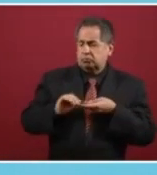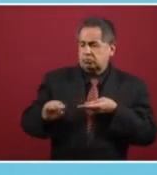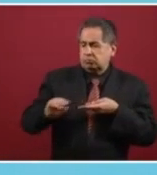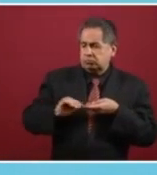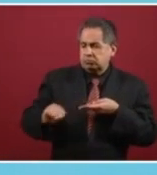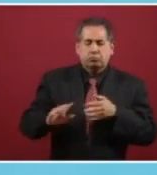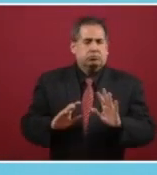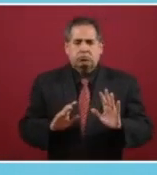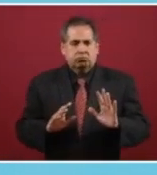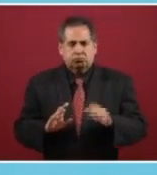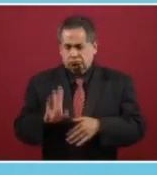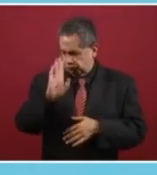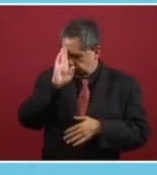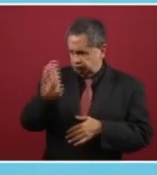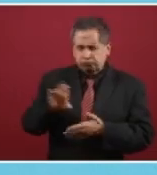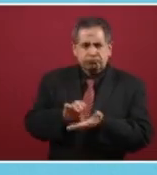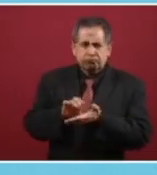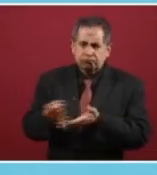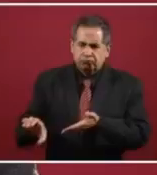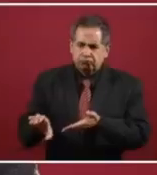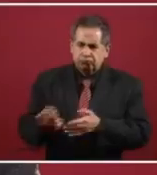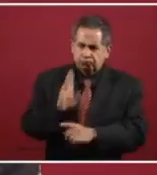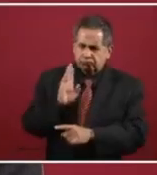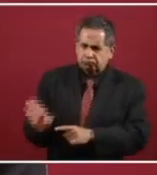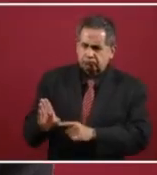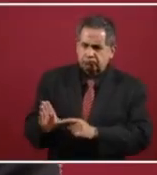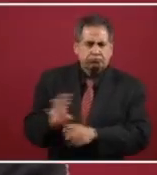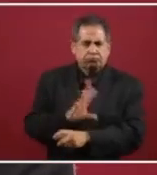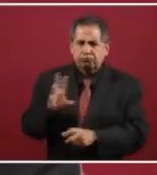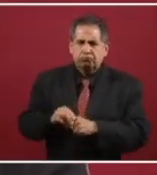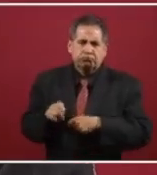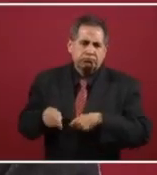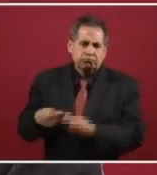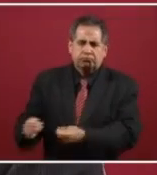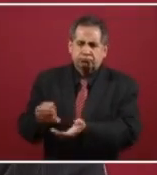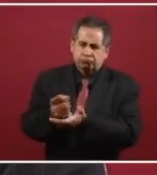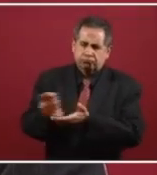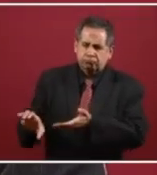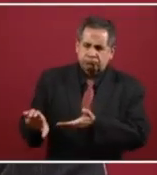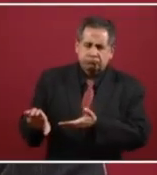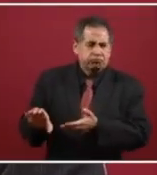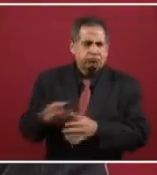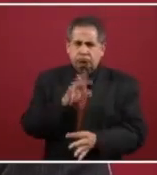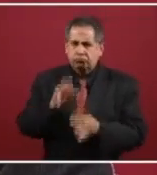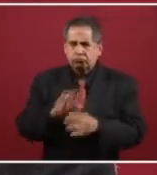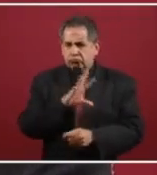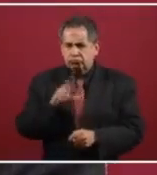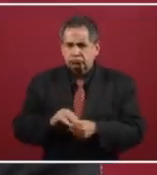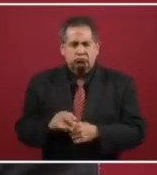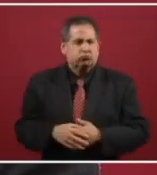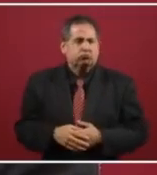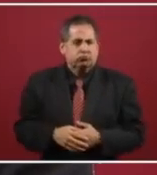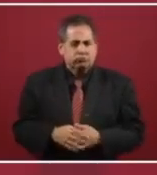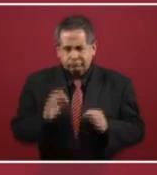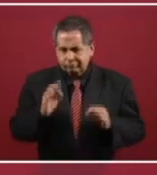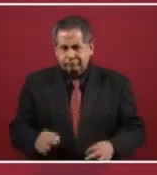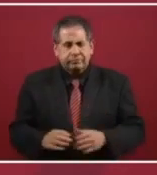entregar cada mes los 20,000 pesos, sino